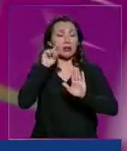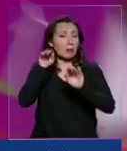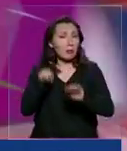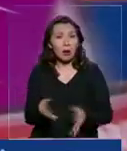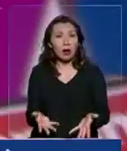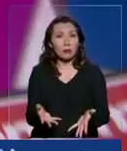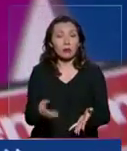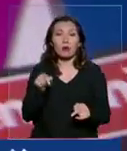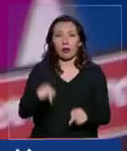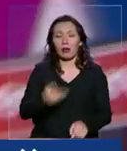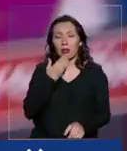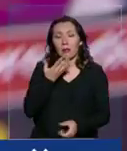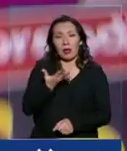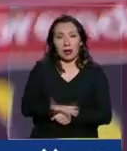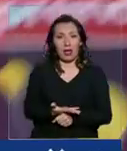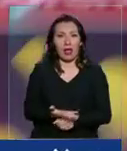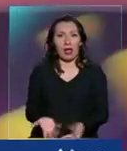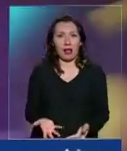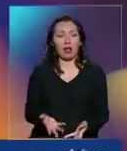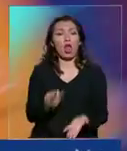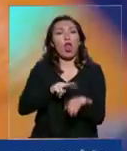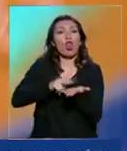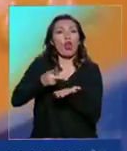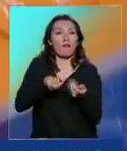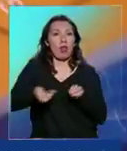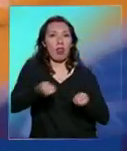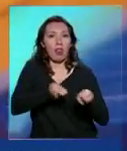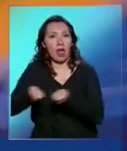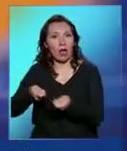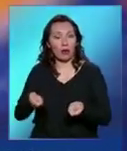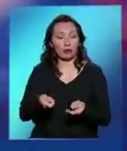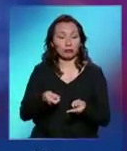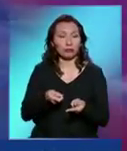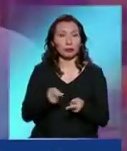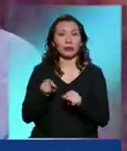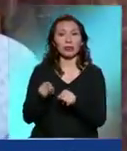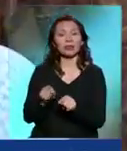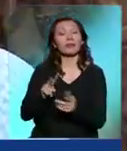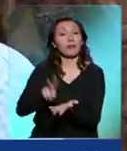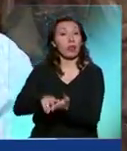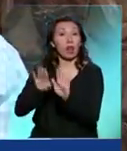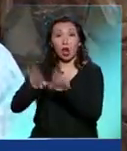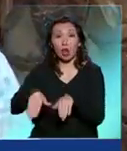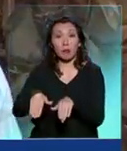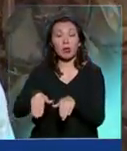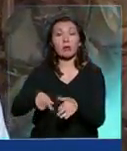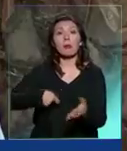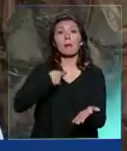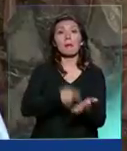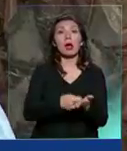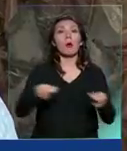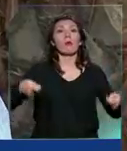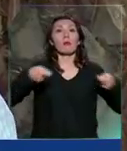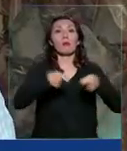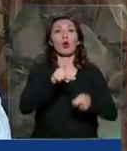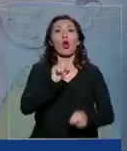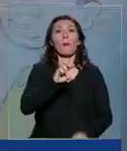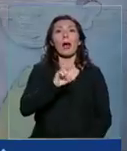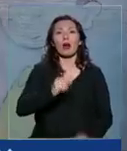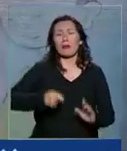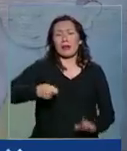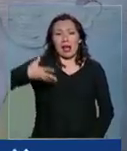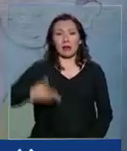También aquí hay un doble negocio, que en realidad es lo mismo que estar cobrando un copago caro, ¿me explico?